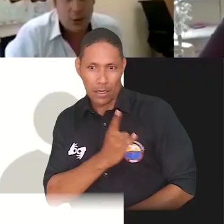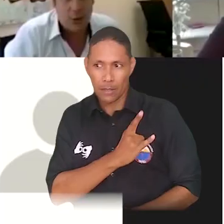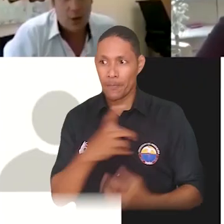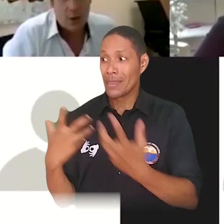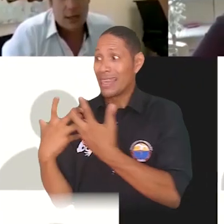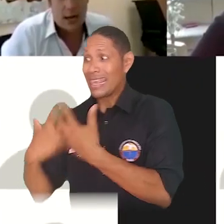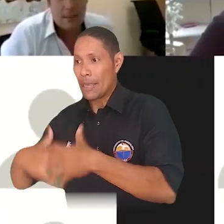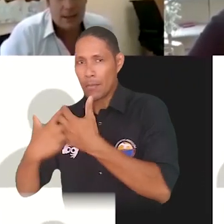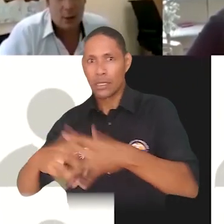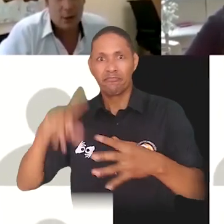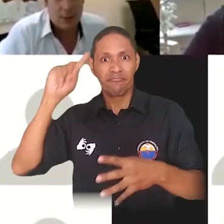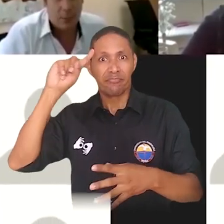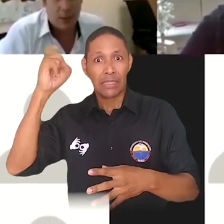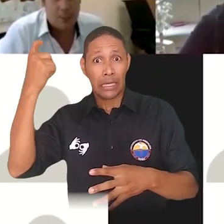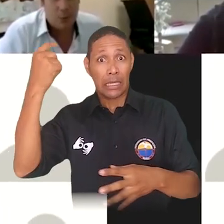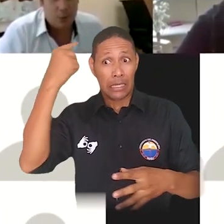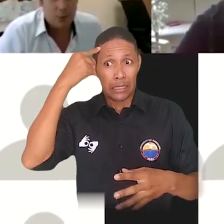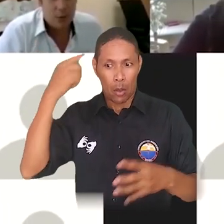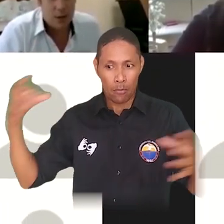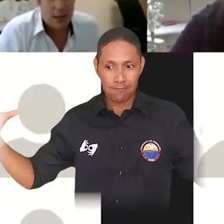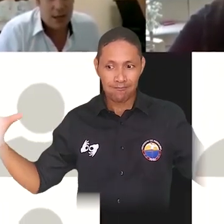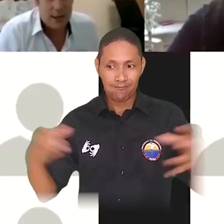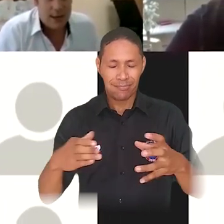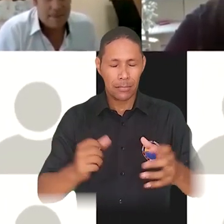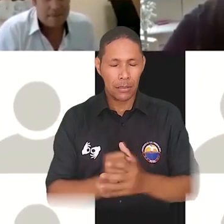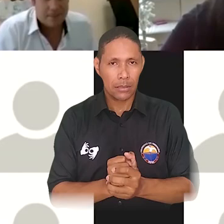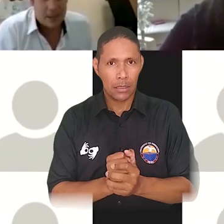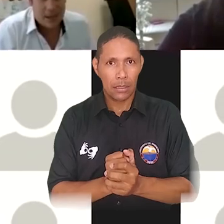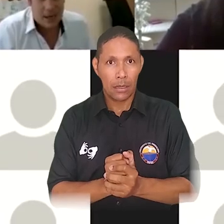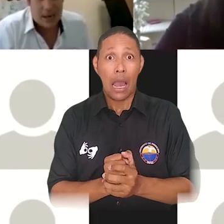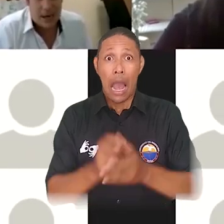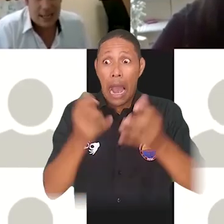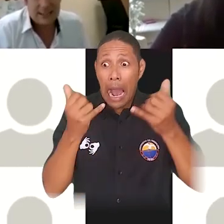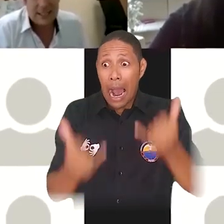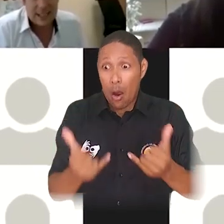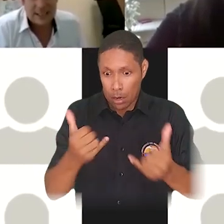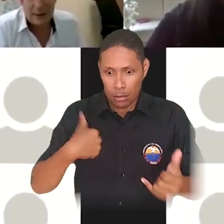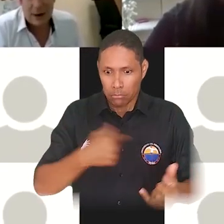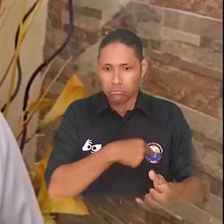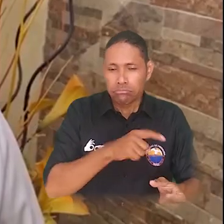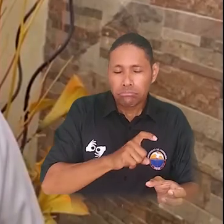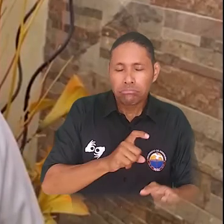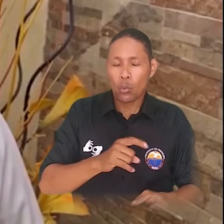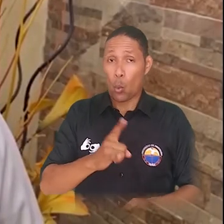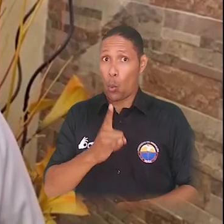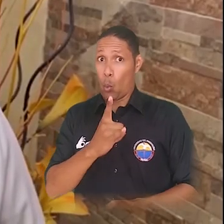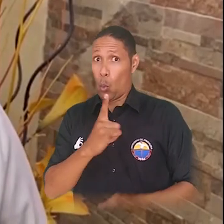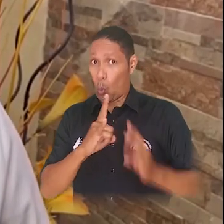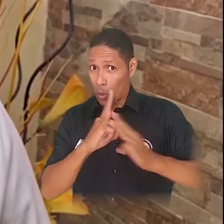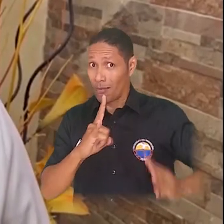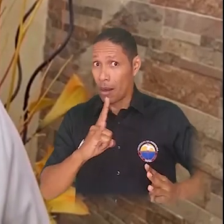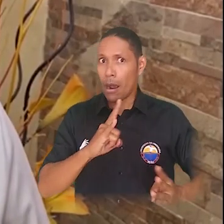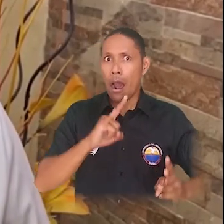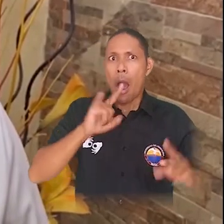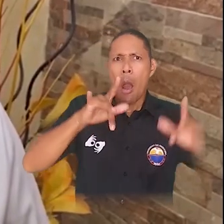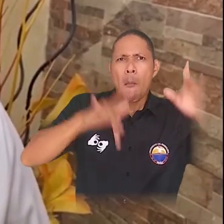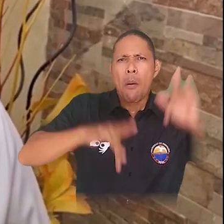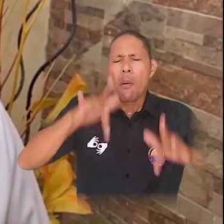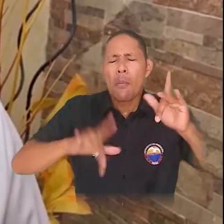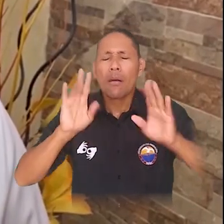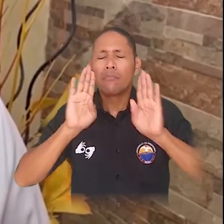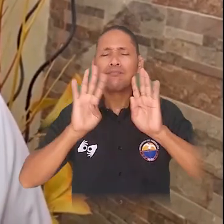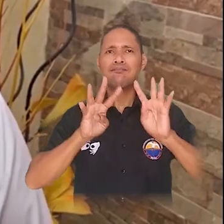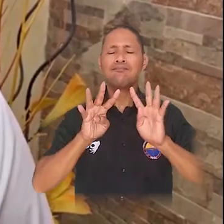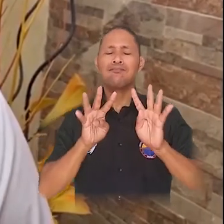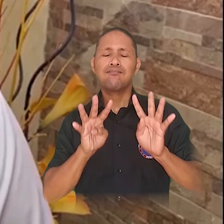Sierra Nevada. En esta nueva versión del Comité Universidad Empresa Estado, en la que participamos como Universidad del Magdalena, tuvimos la